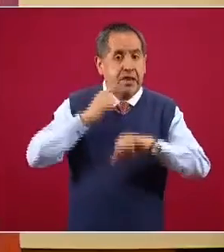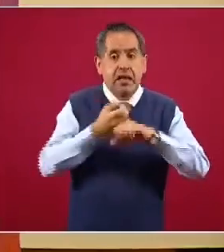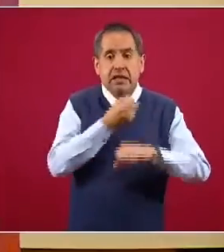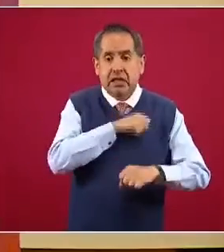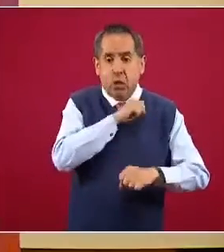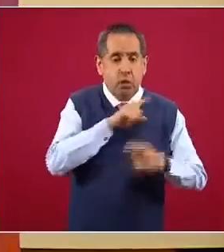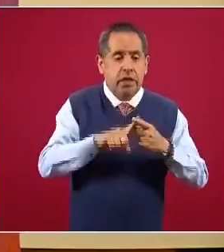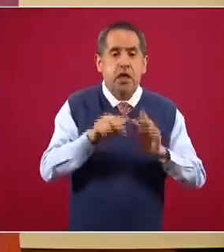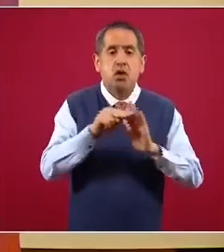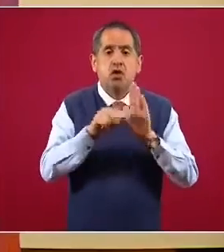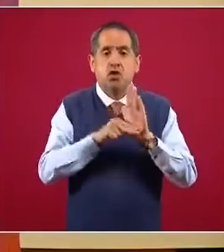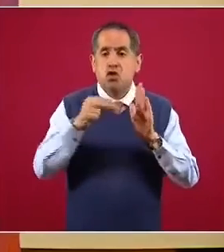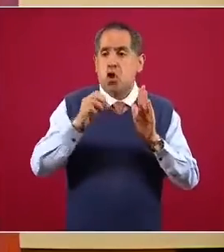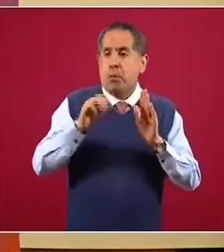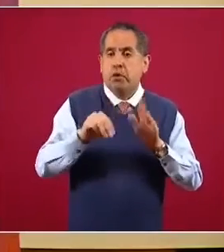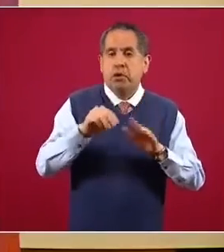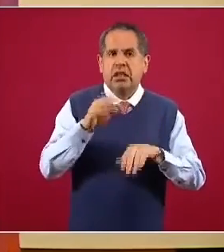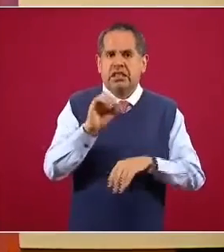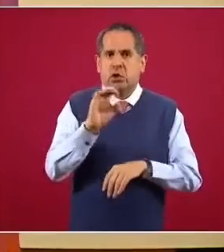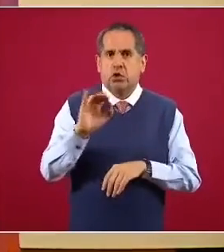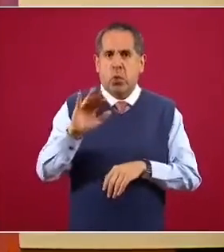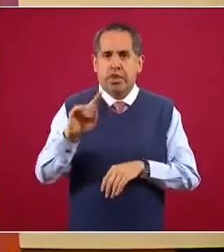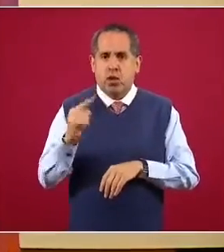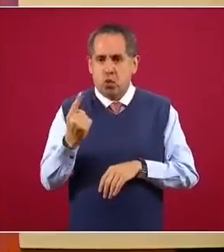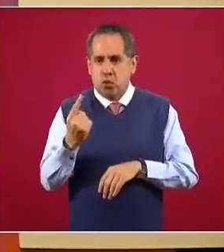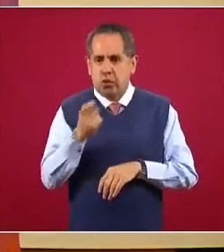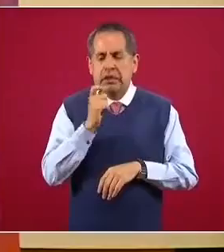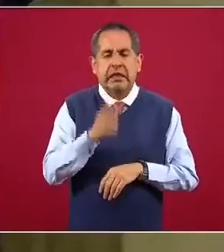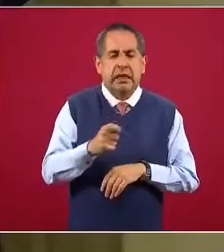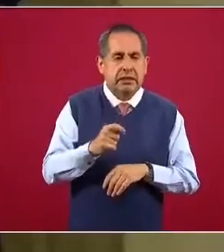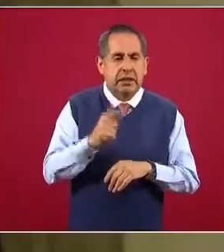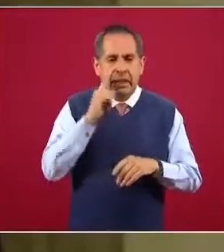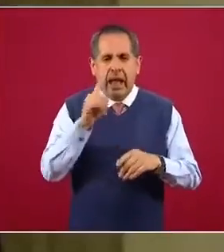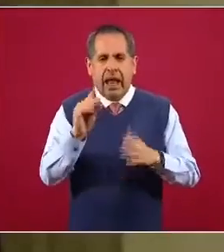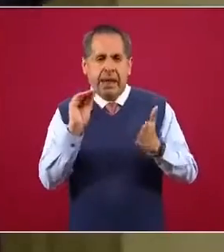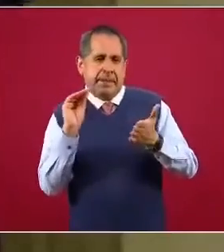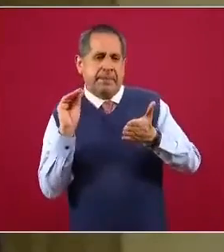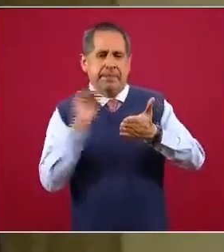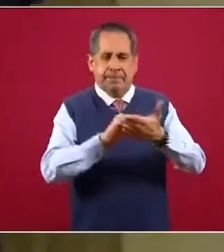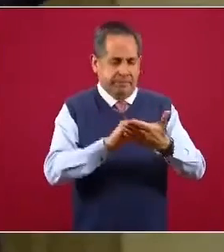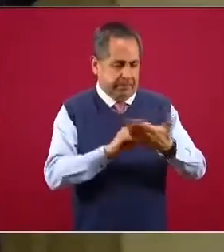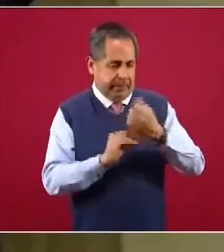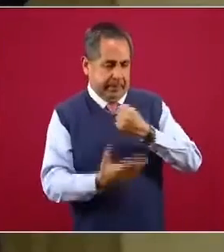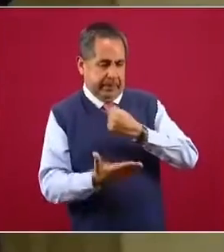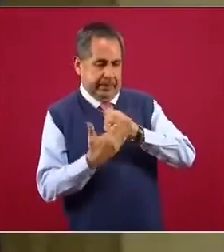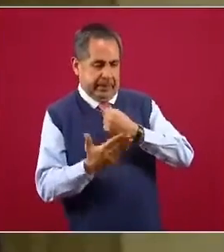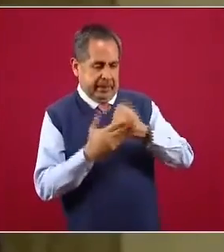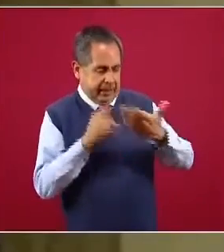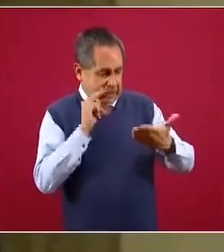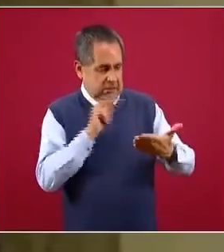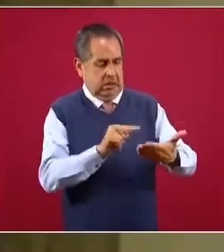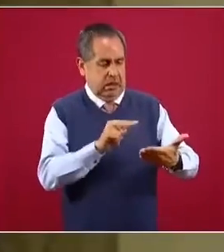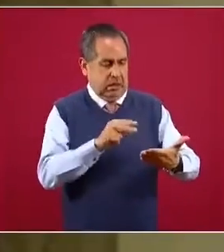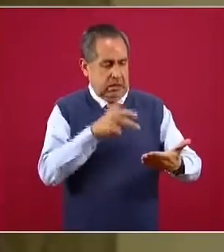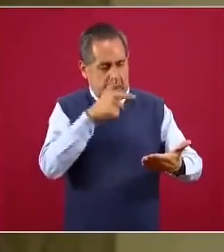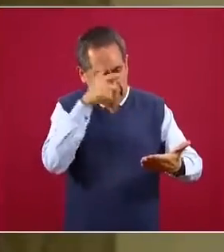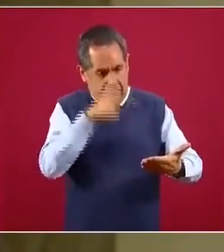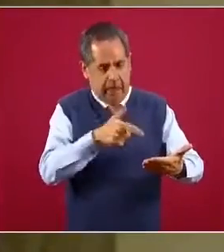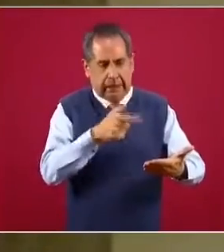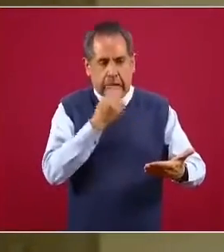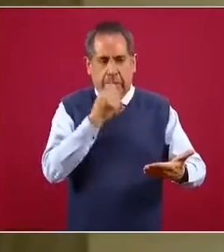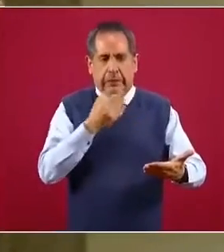norma 051 para establecer estos sellos de advertencia, este etiquetado de advertencia, para que